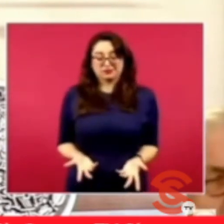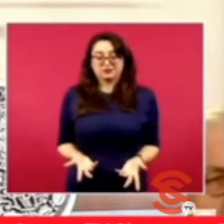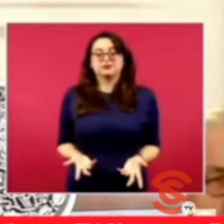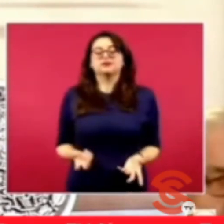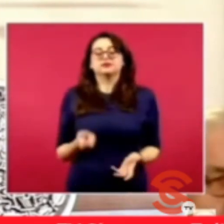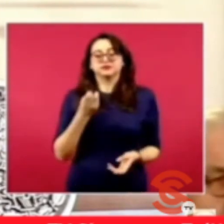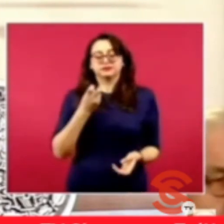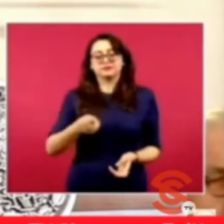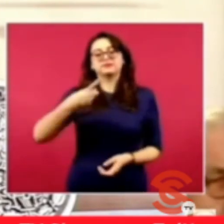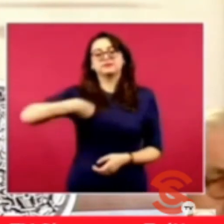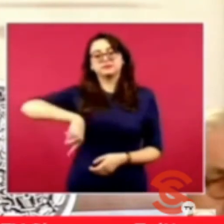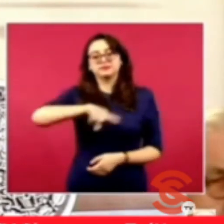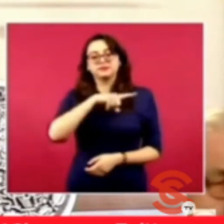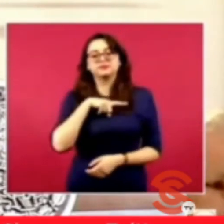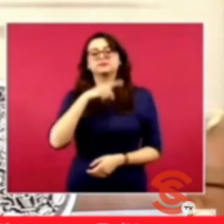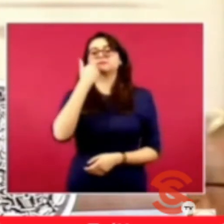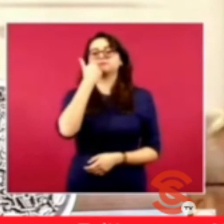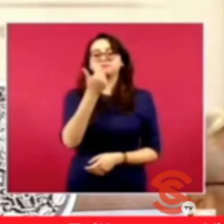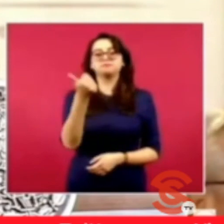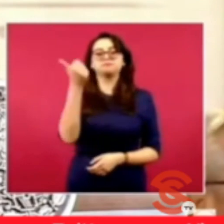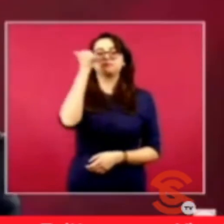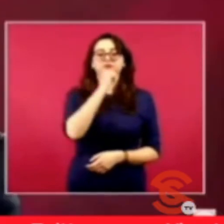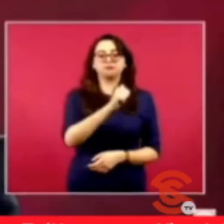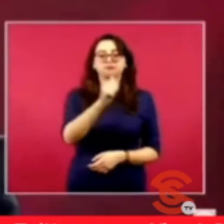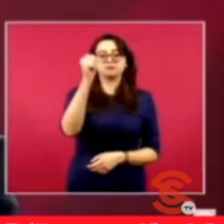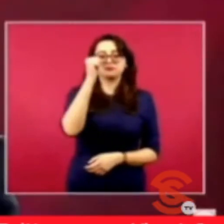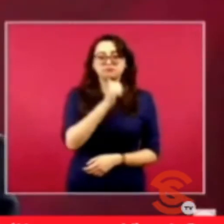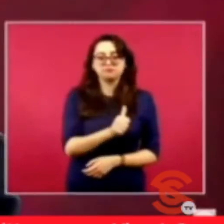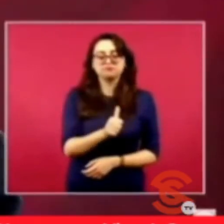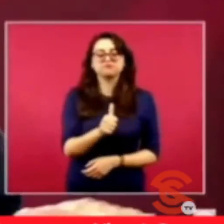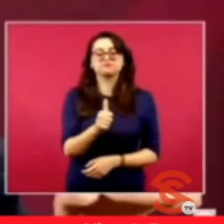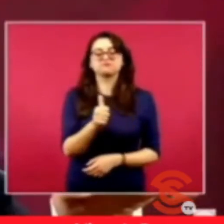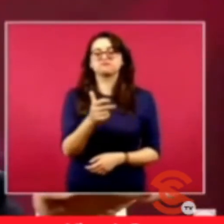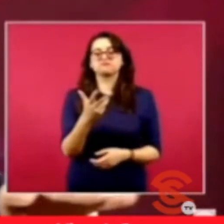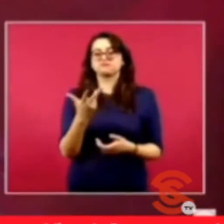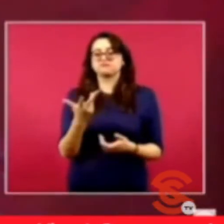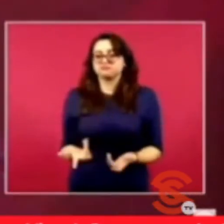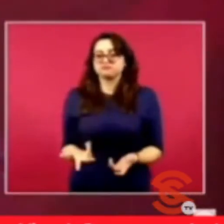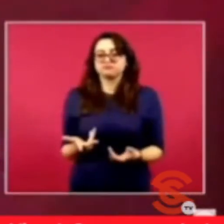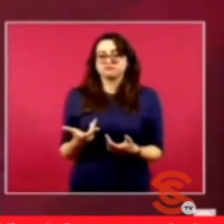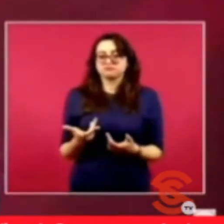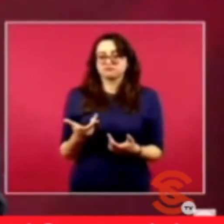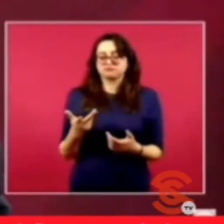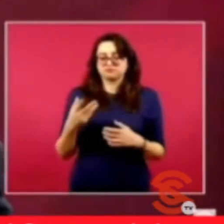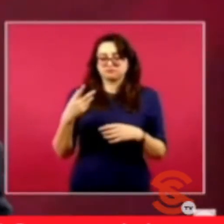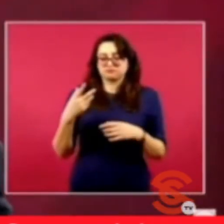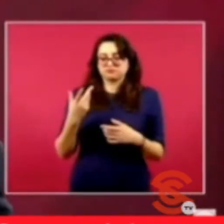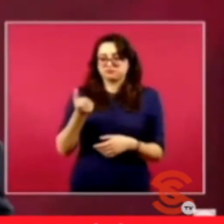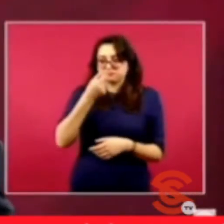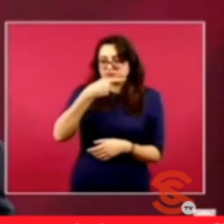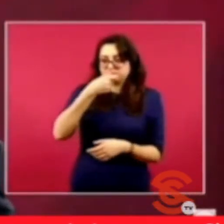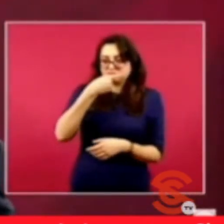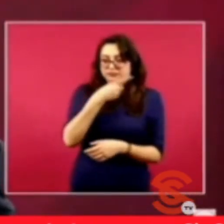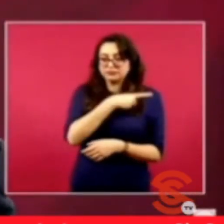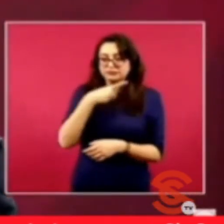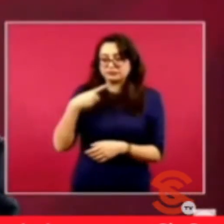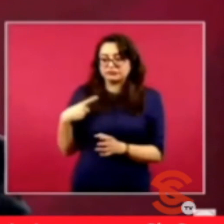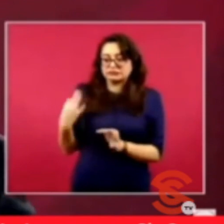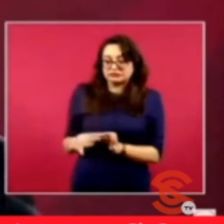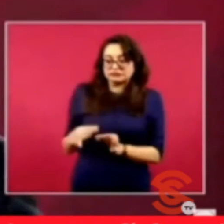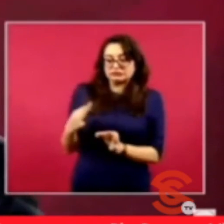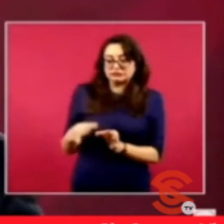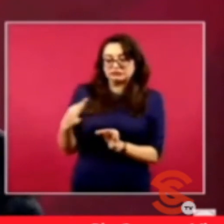lo que nosotros buscamos siempre, y sobre todo en los tratamientos en donde tiene que haber una continuidad de la